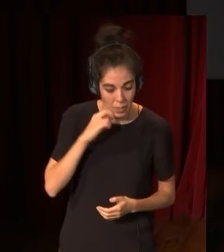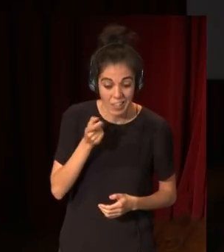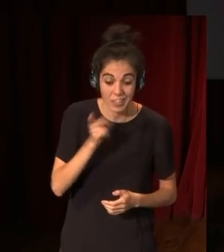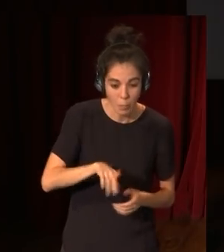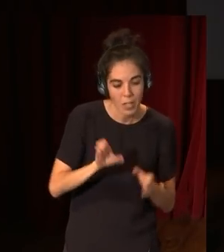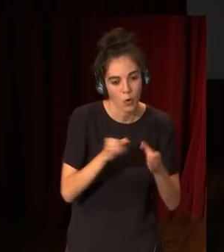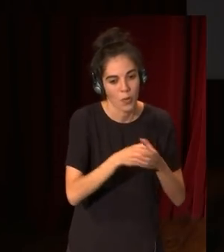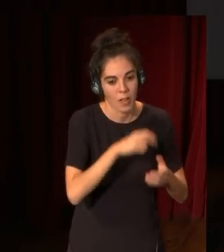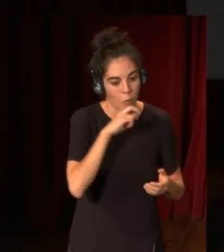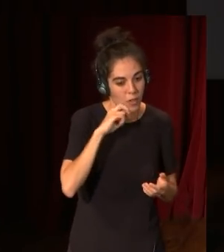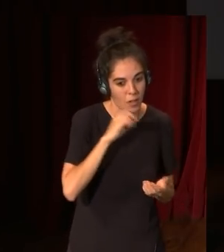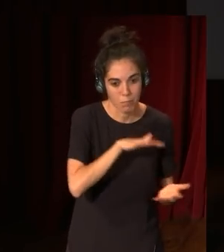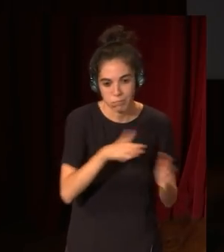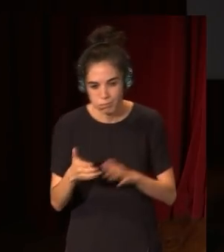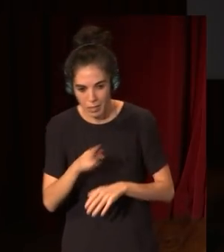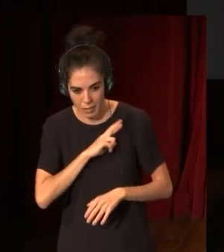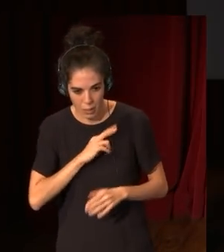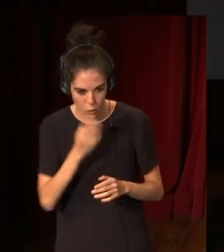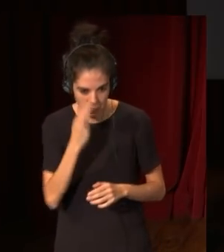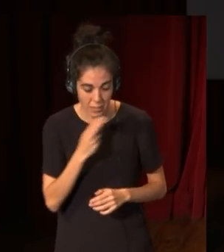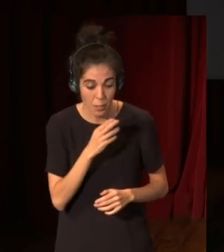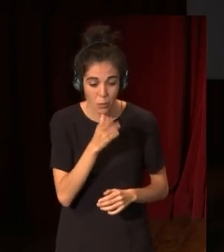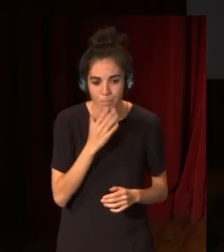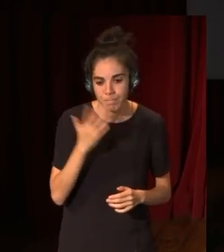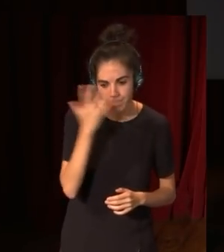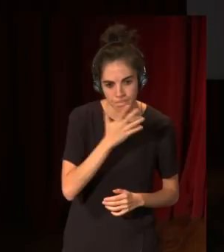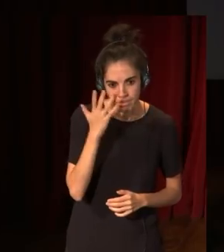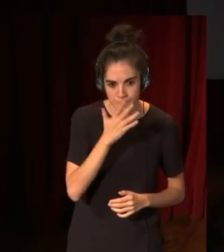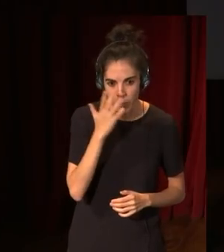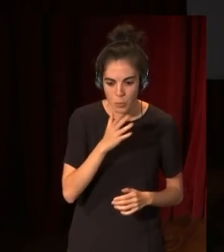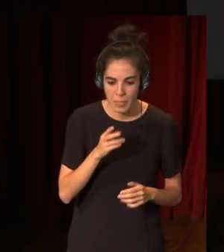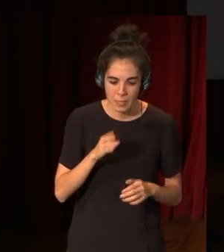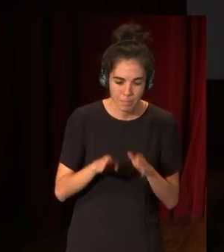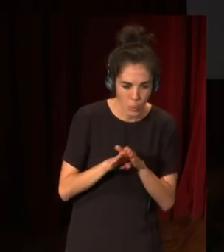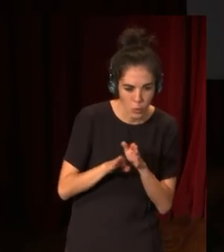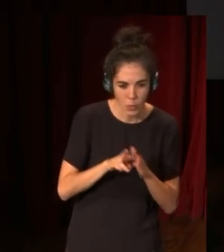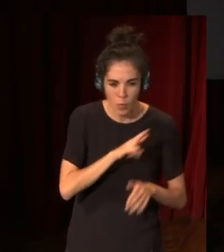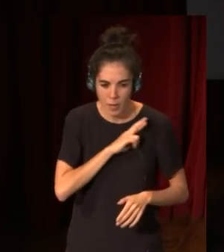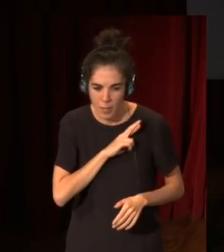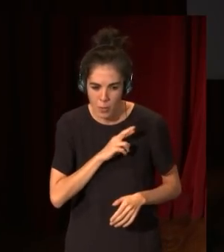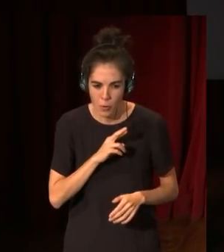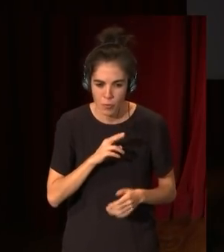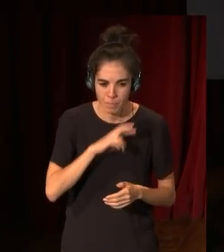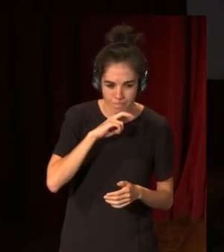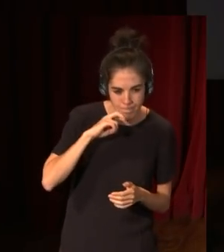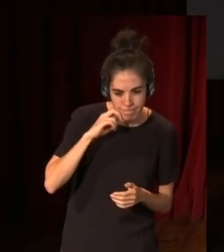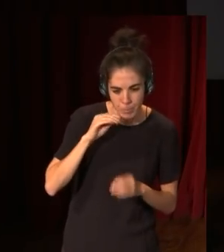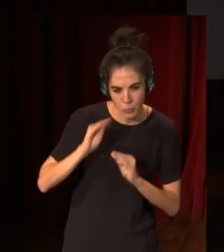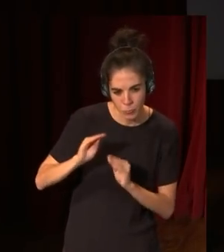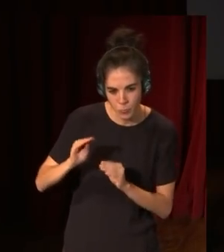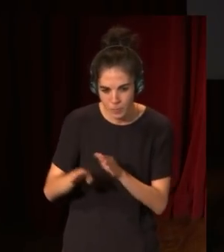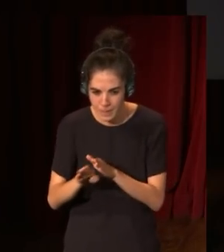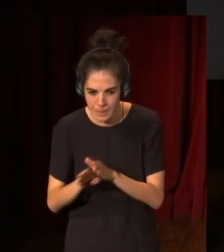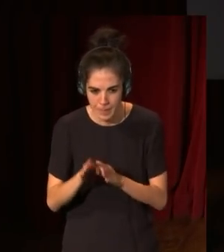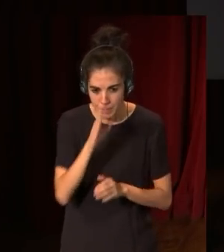judeoconversos porque se sospechaba de muchos de ellos que seguían practicando su religión primitiva que seguían